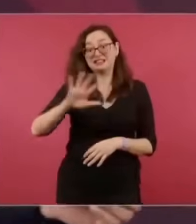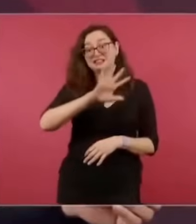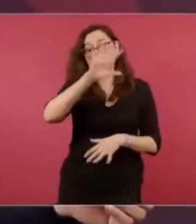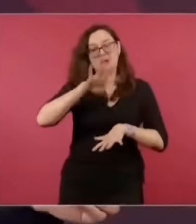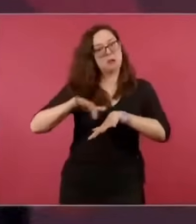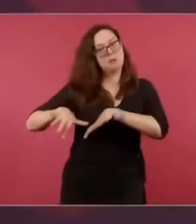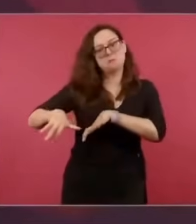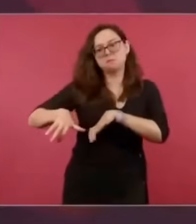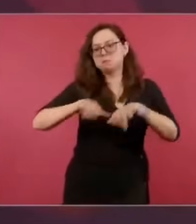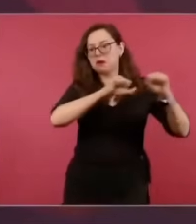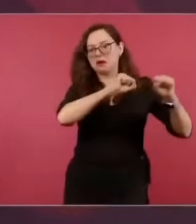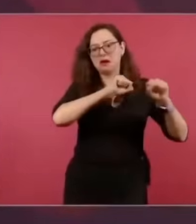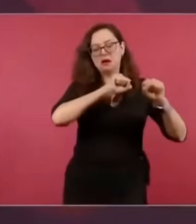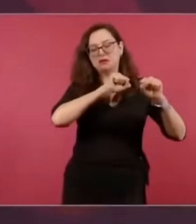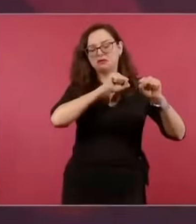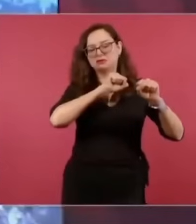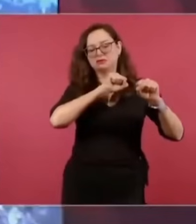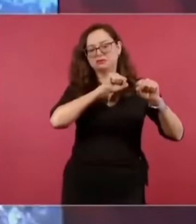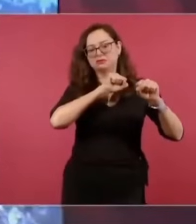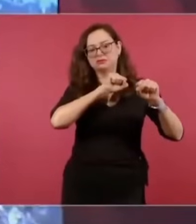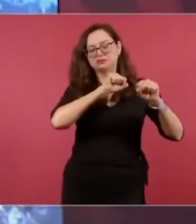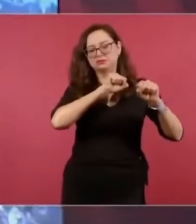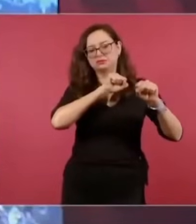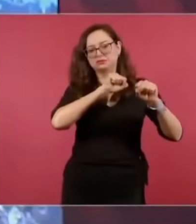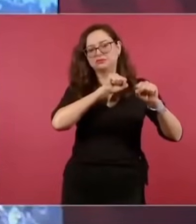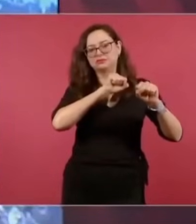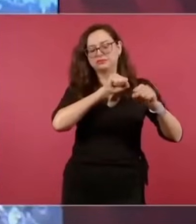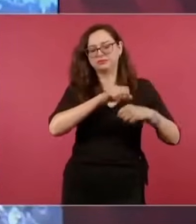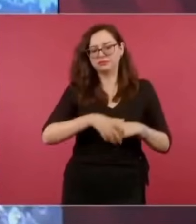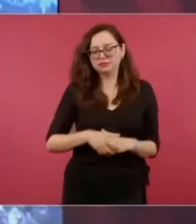más de la mitad del territorio.